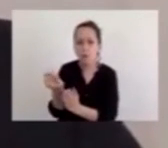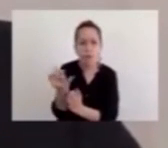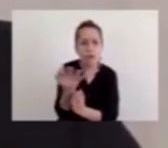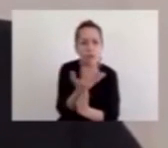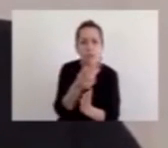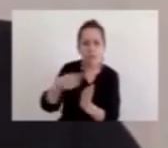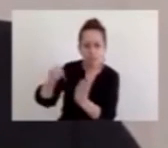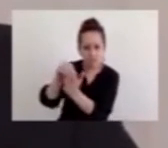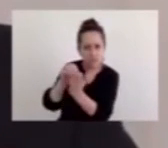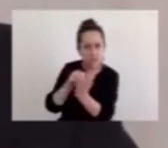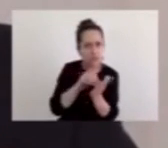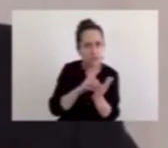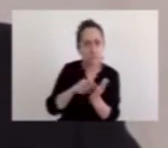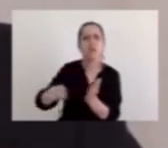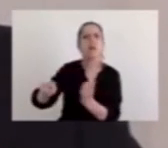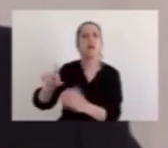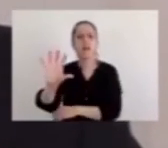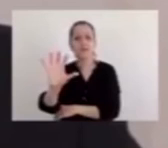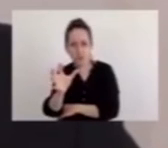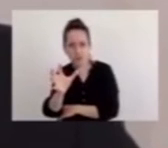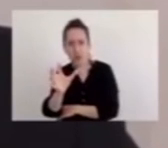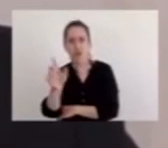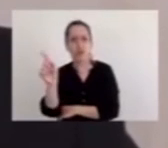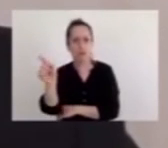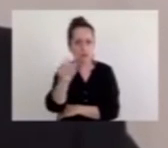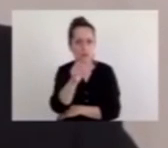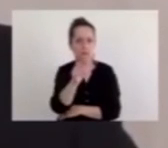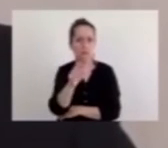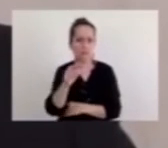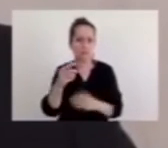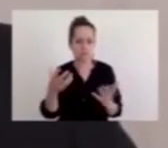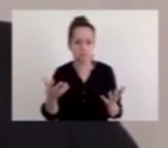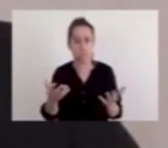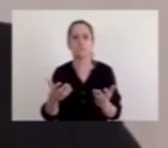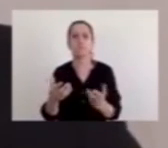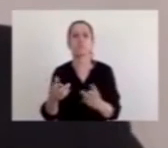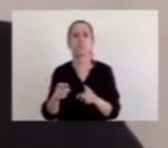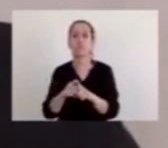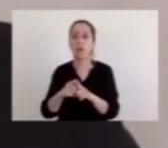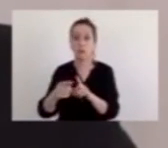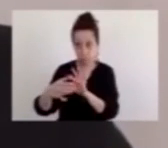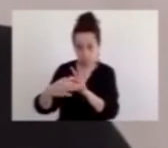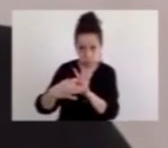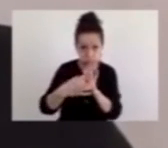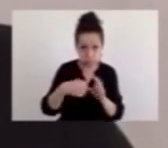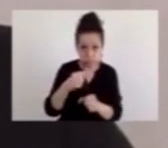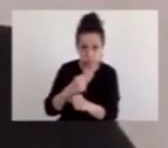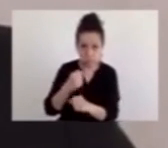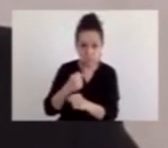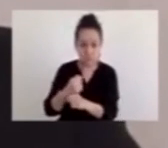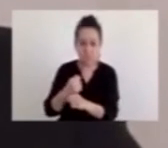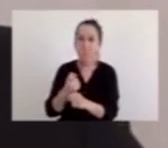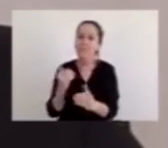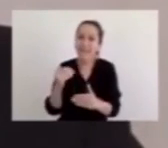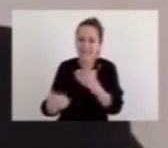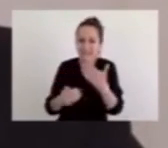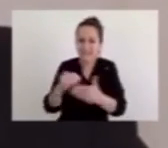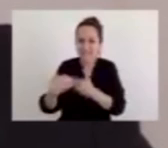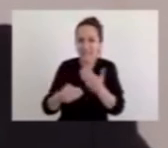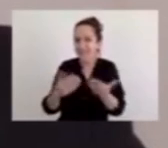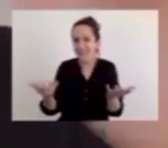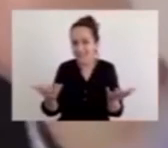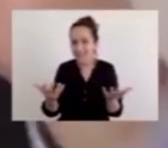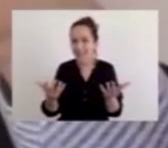y de las capacidades para negociaciones conjuntas que son claves para avanzar en el combate del